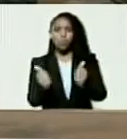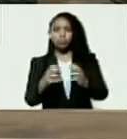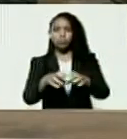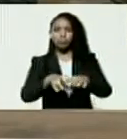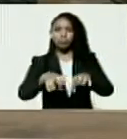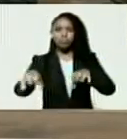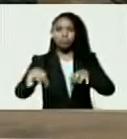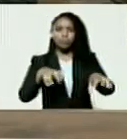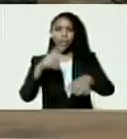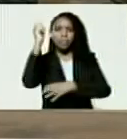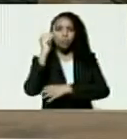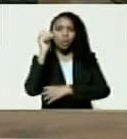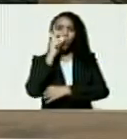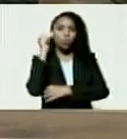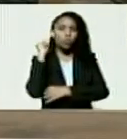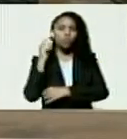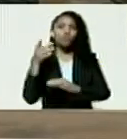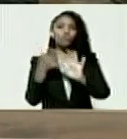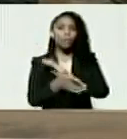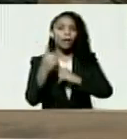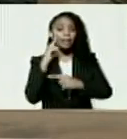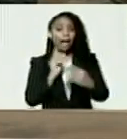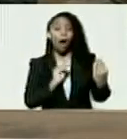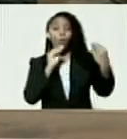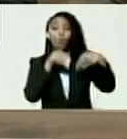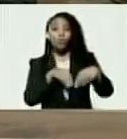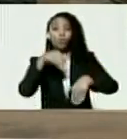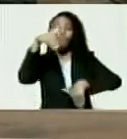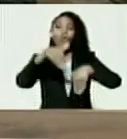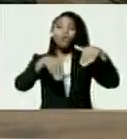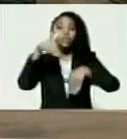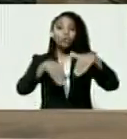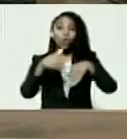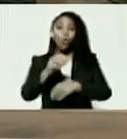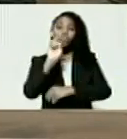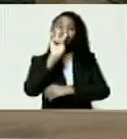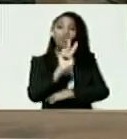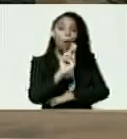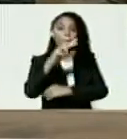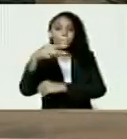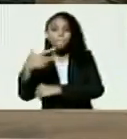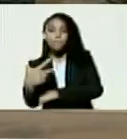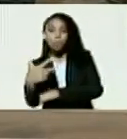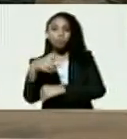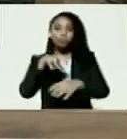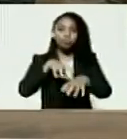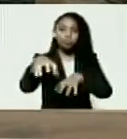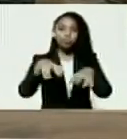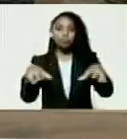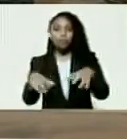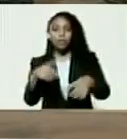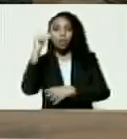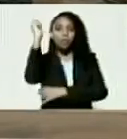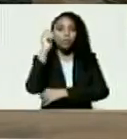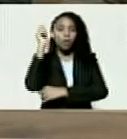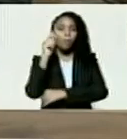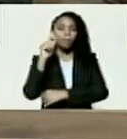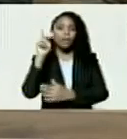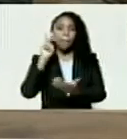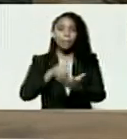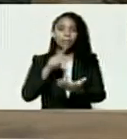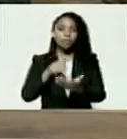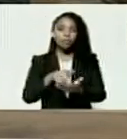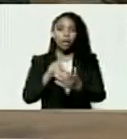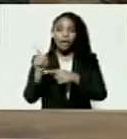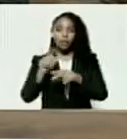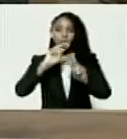un diputado o diputada solo podrá acordarse por el voto de las dos terceras partes de los diputados y las diputadas presentes. Es todo